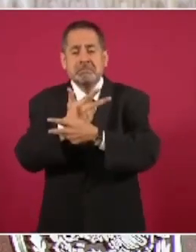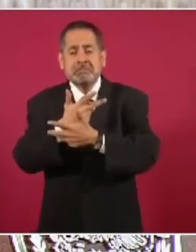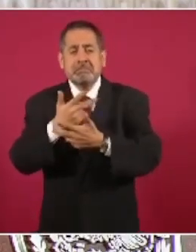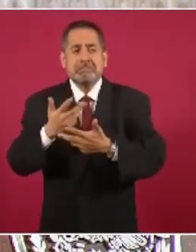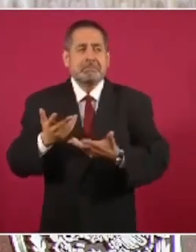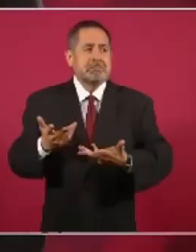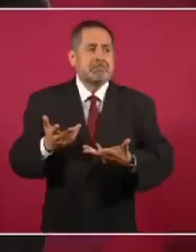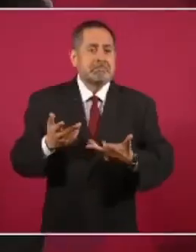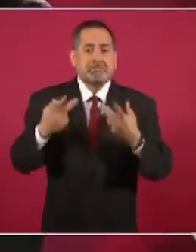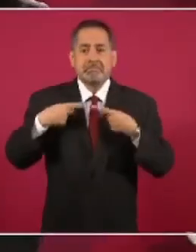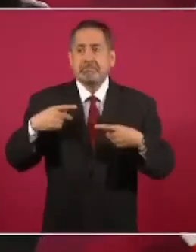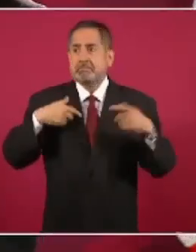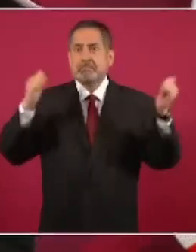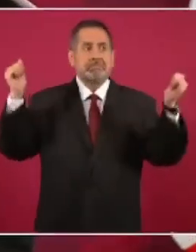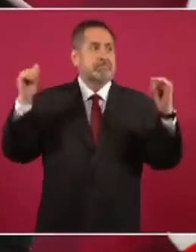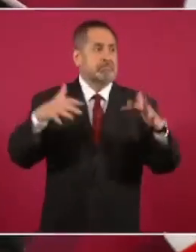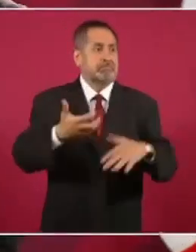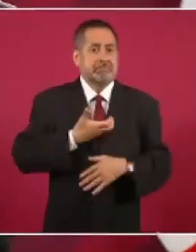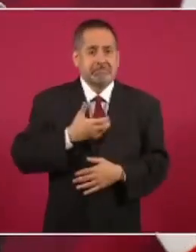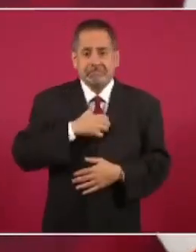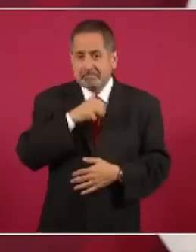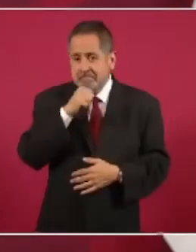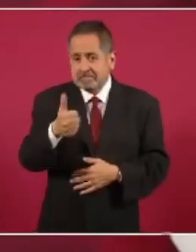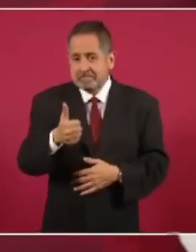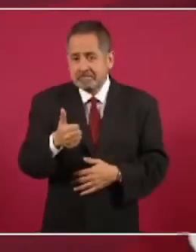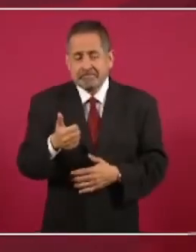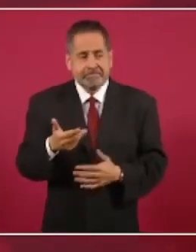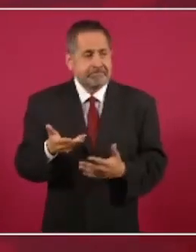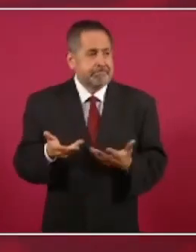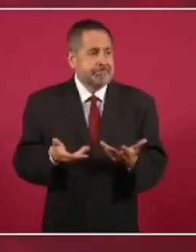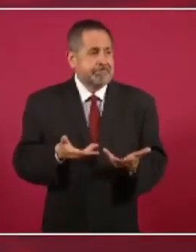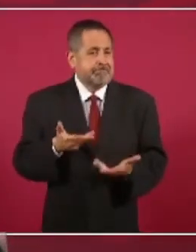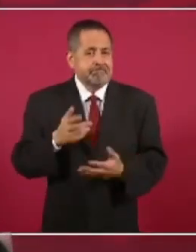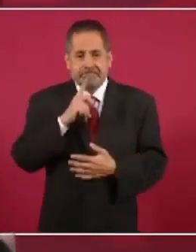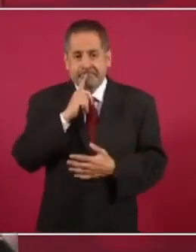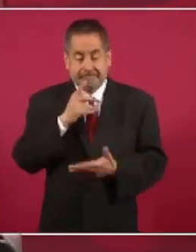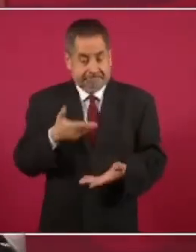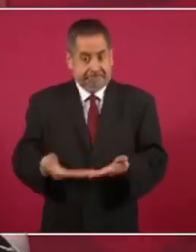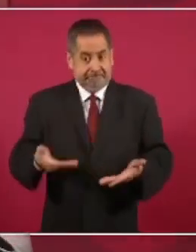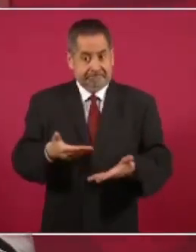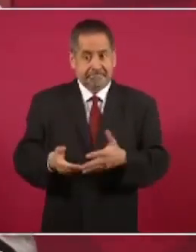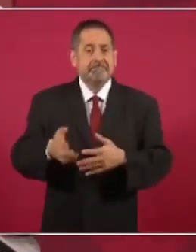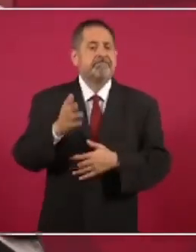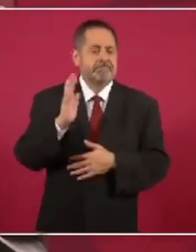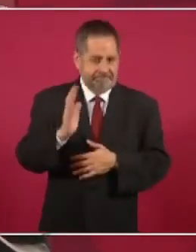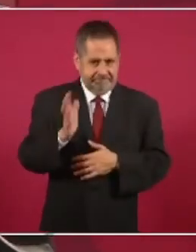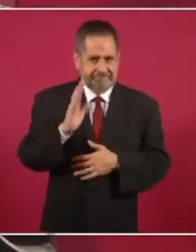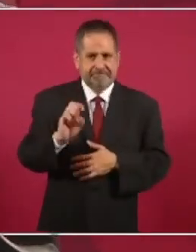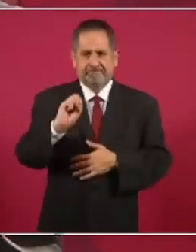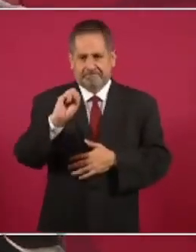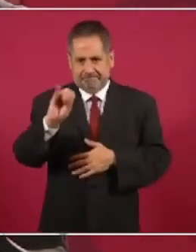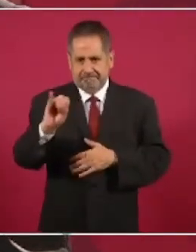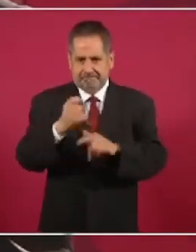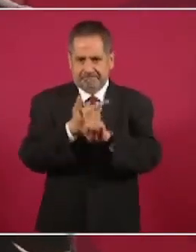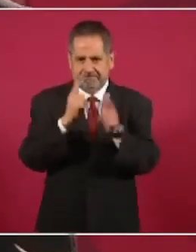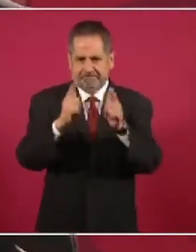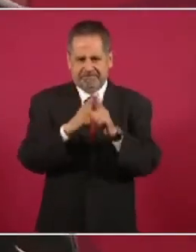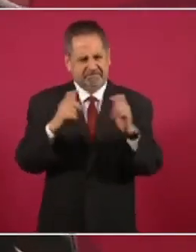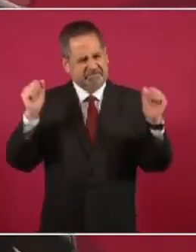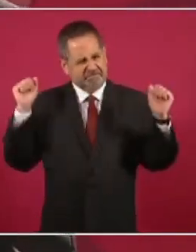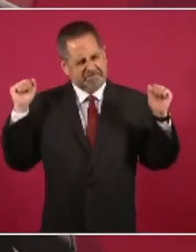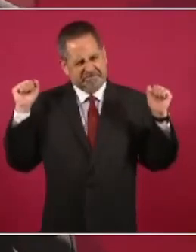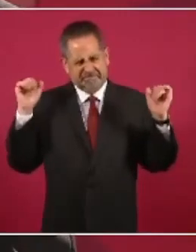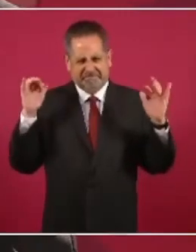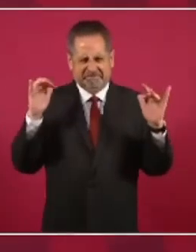sin participación de la gente, y en esta ocasión sí vamos a poder estar